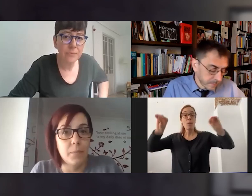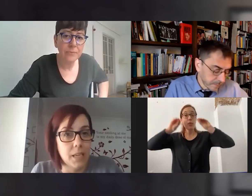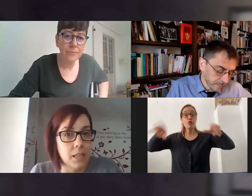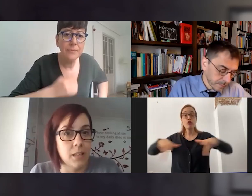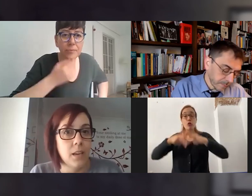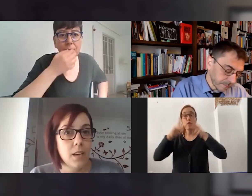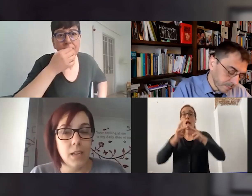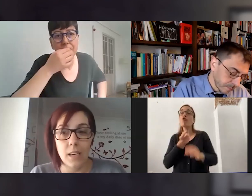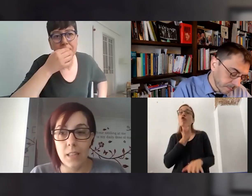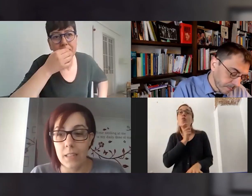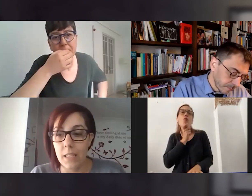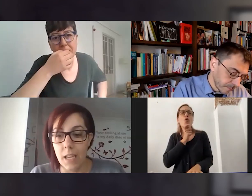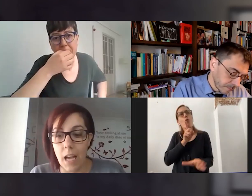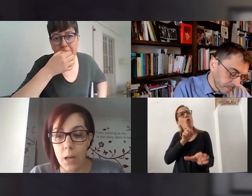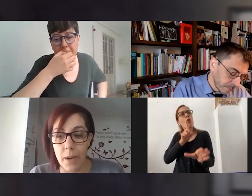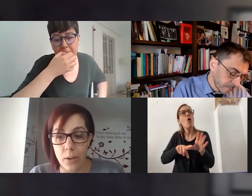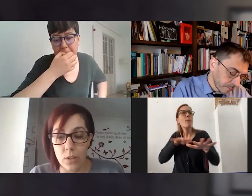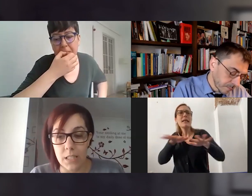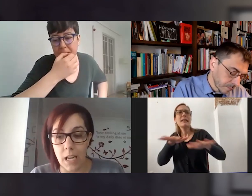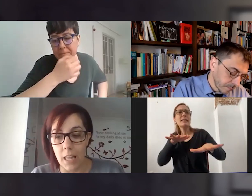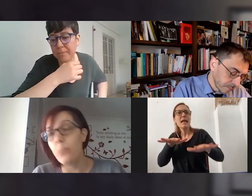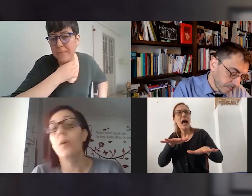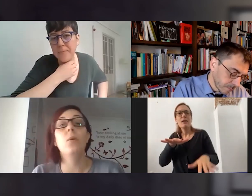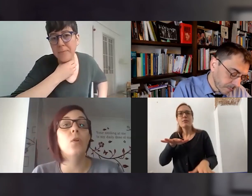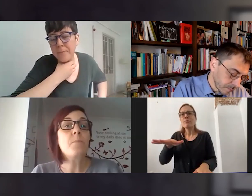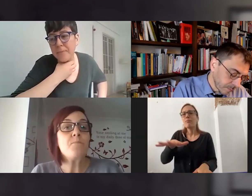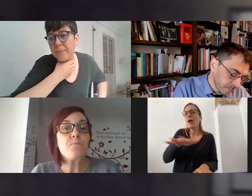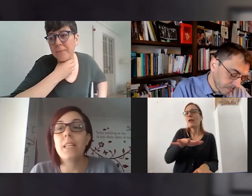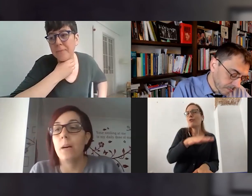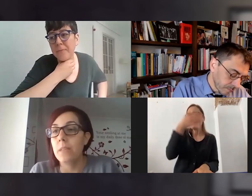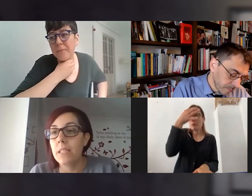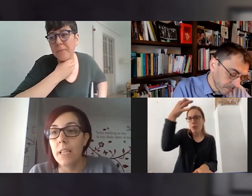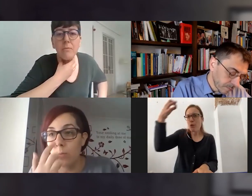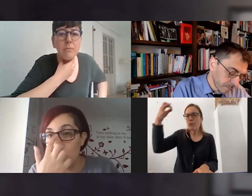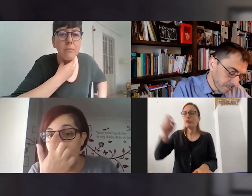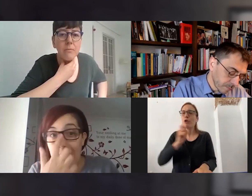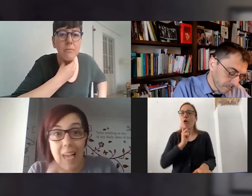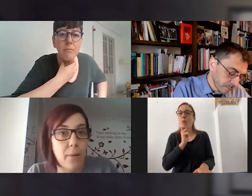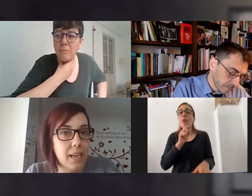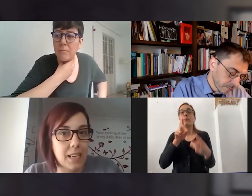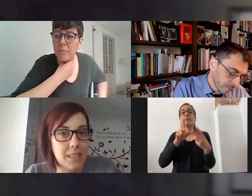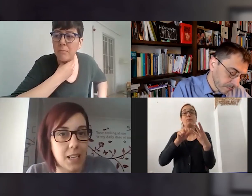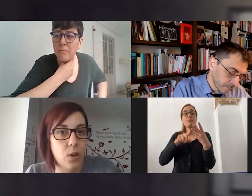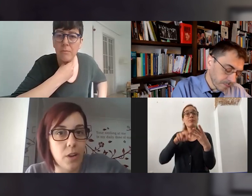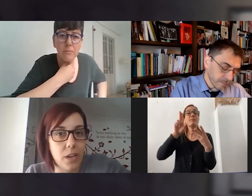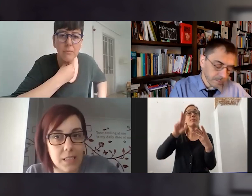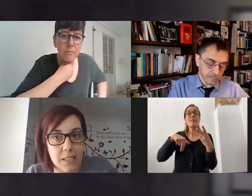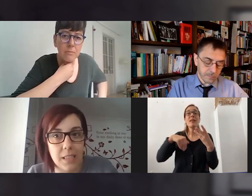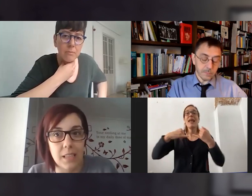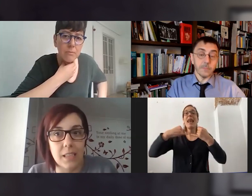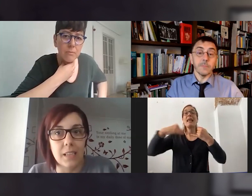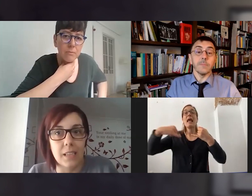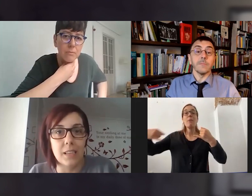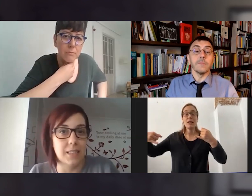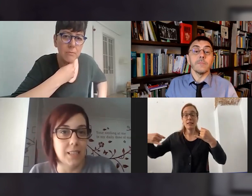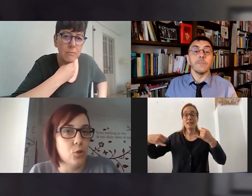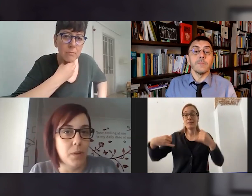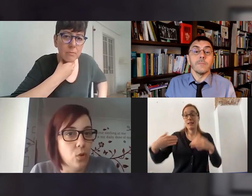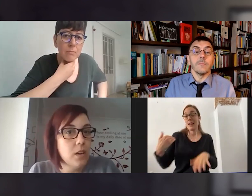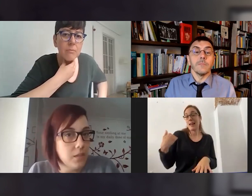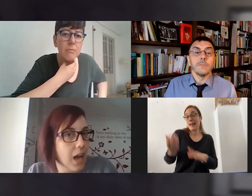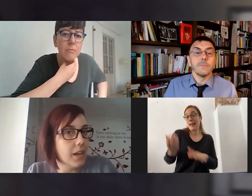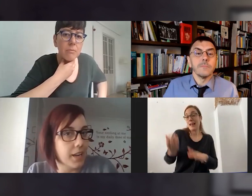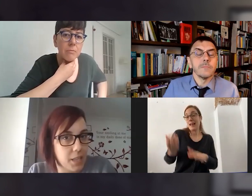militar también desde cada barrio y desde cada pueblo. Y también tenemos el cable que ha salido ahora, que estamos